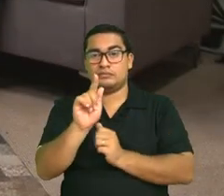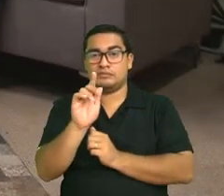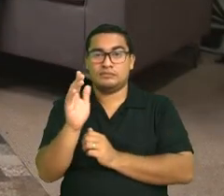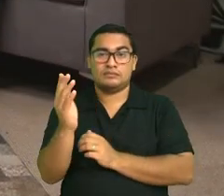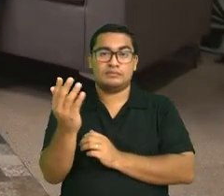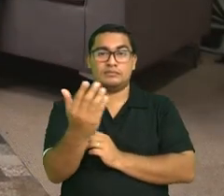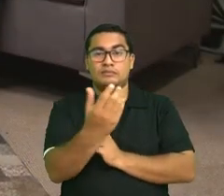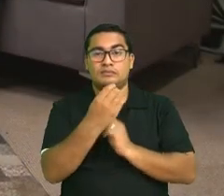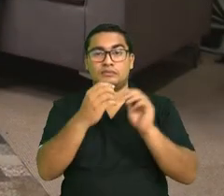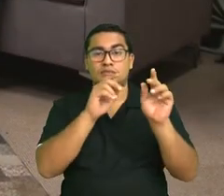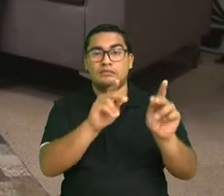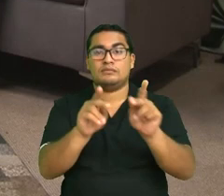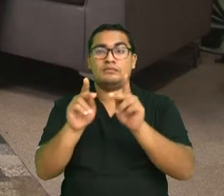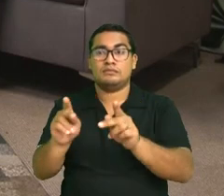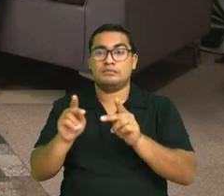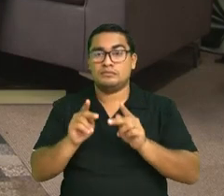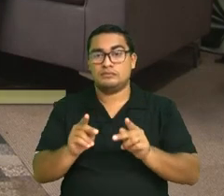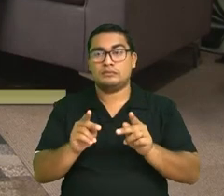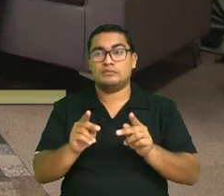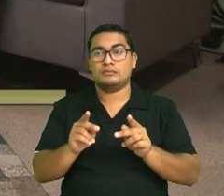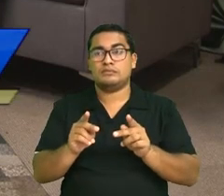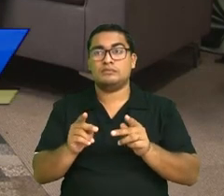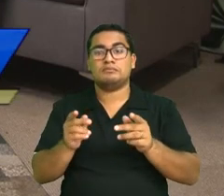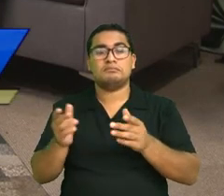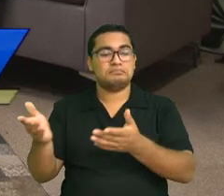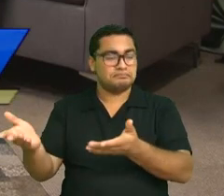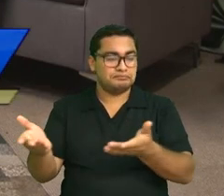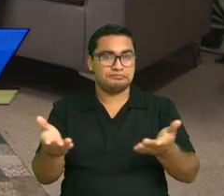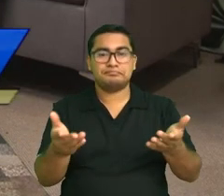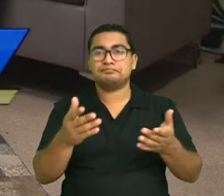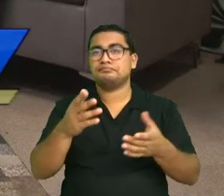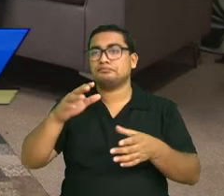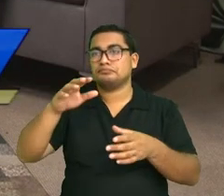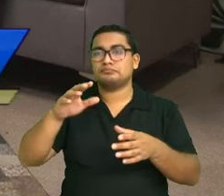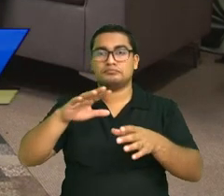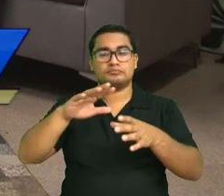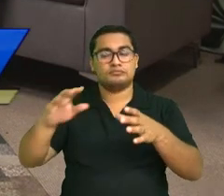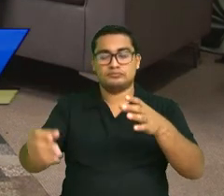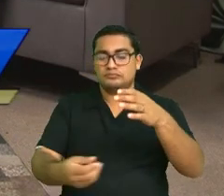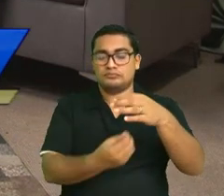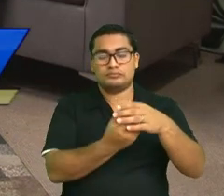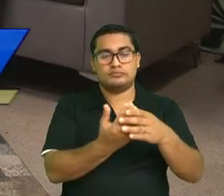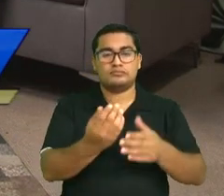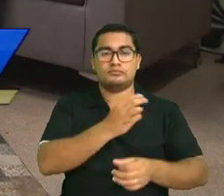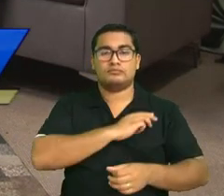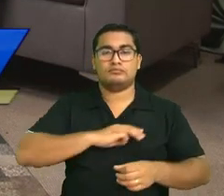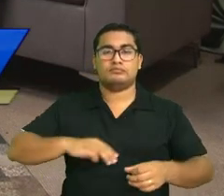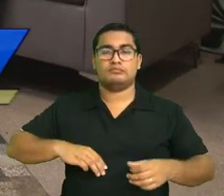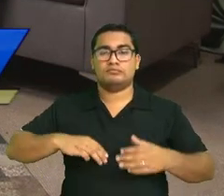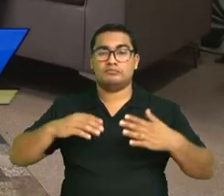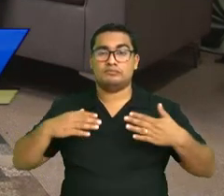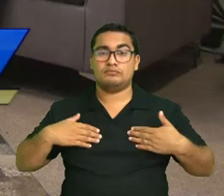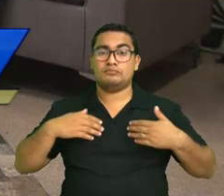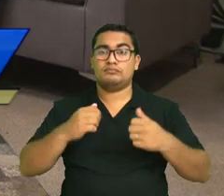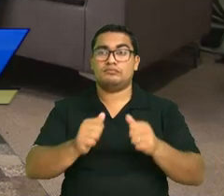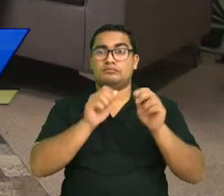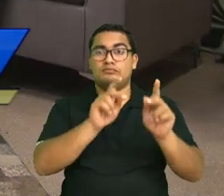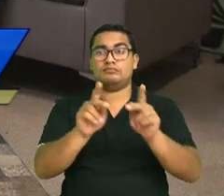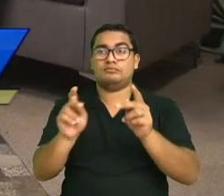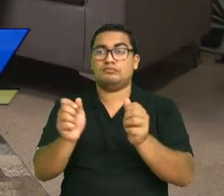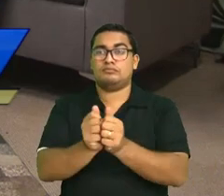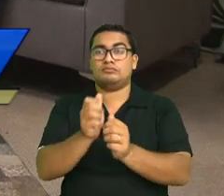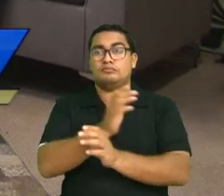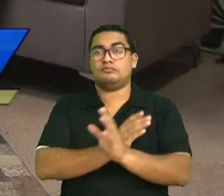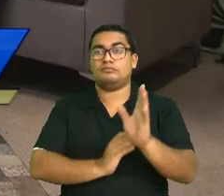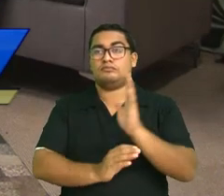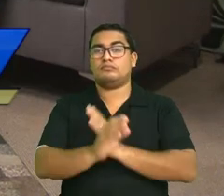personas, integrarlas, digamos, al Ministerio de Salud, y ya a partir de ese momento nosotros hasta la fecha darle